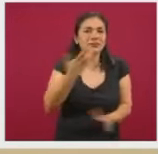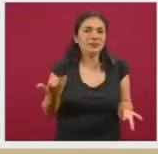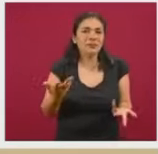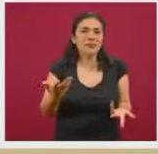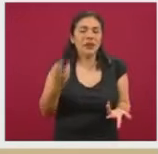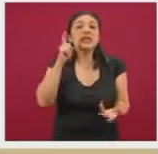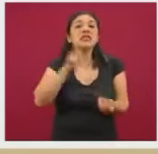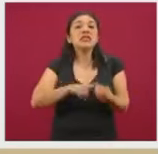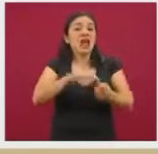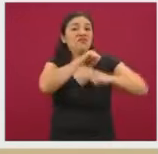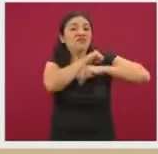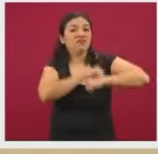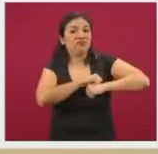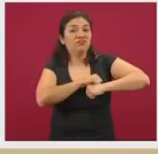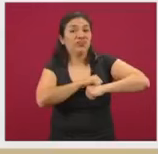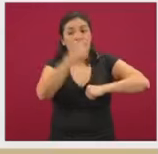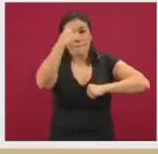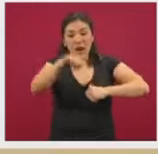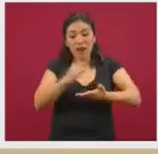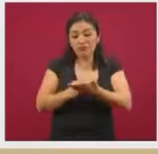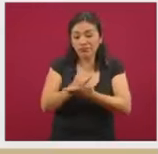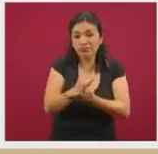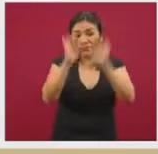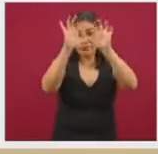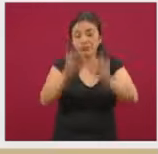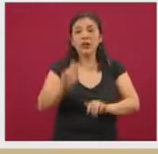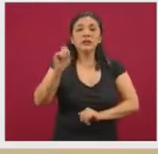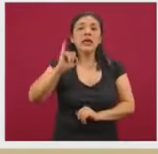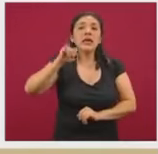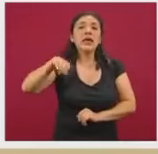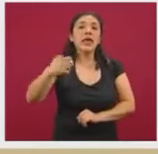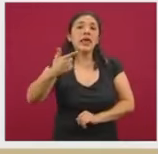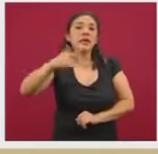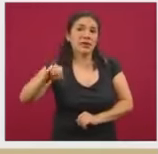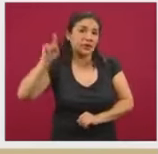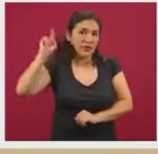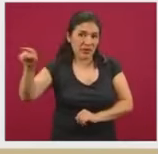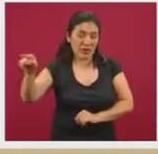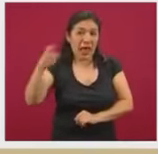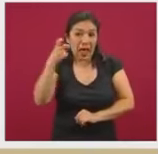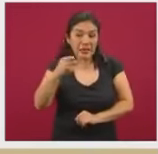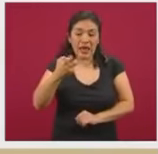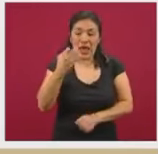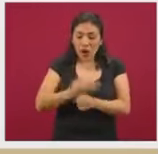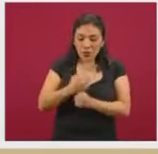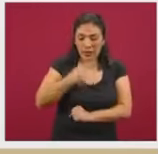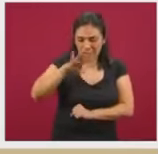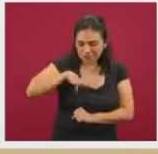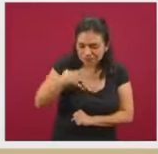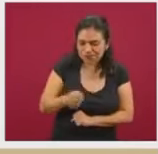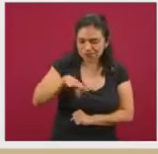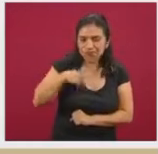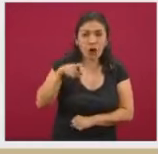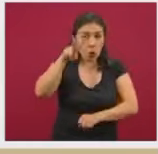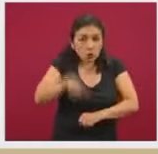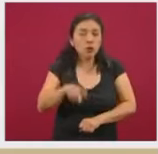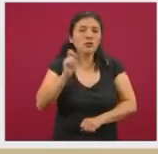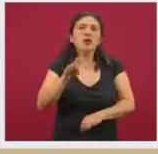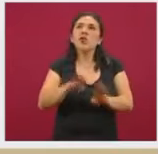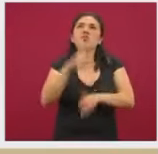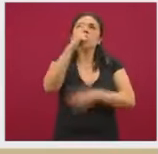Y el encargado final de la dictaminación es INEGI. Y es un esfuerzo que nos lleva más de un año o más de